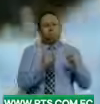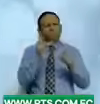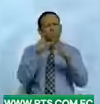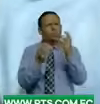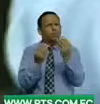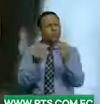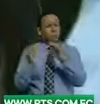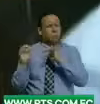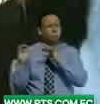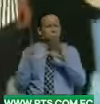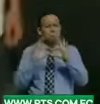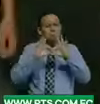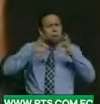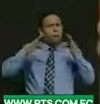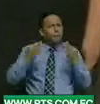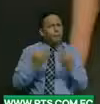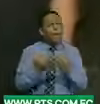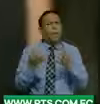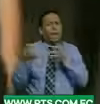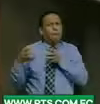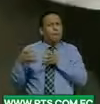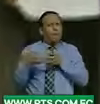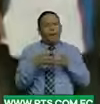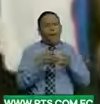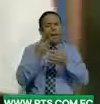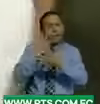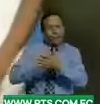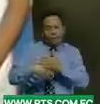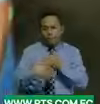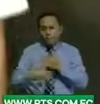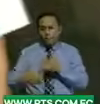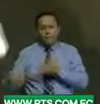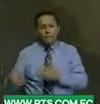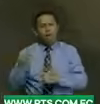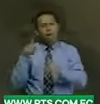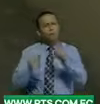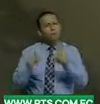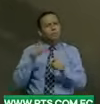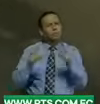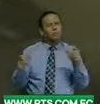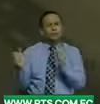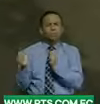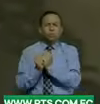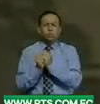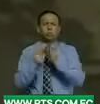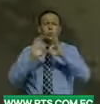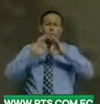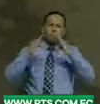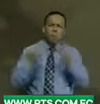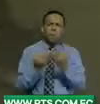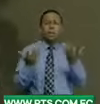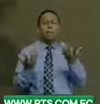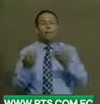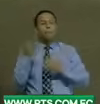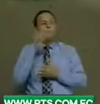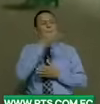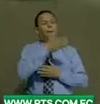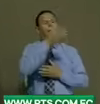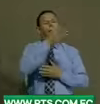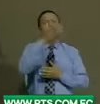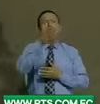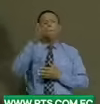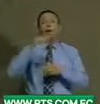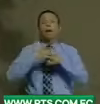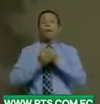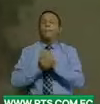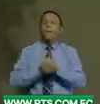han venido familias con sus hijos, son algunos hijos, con sus familias, están recorriendo y aprovechando